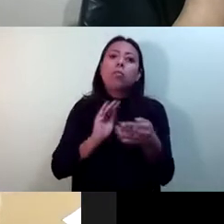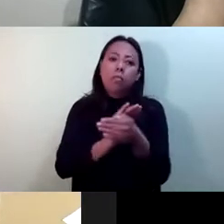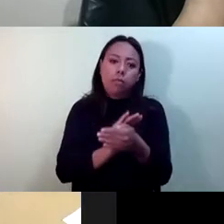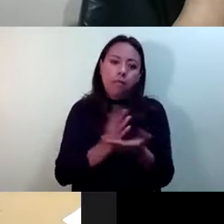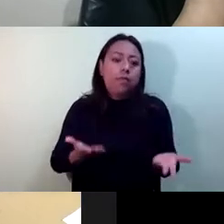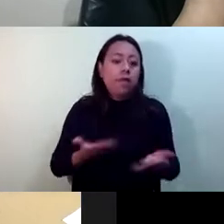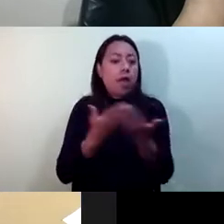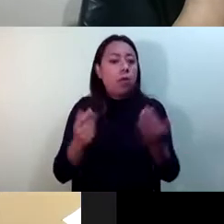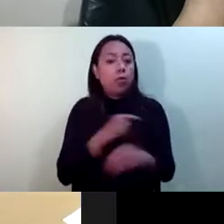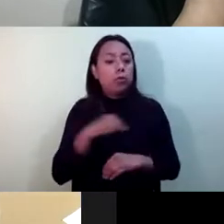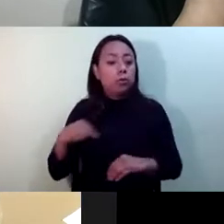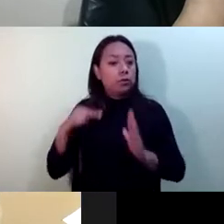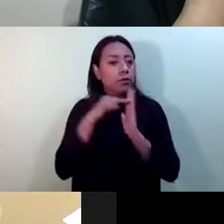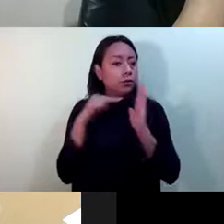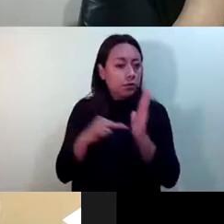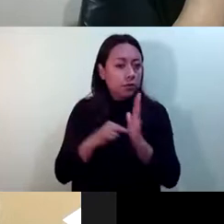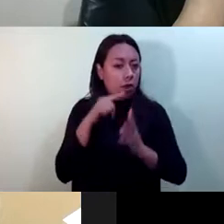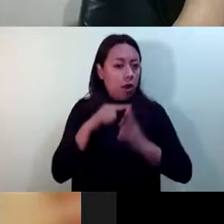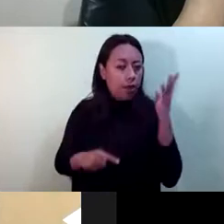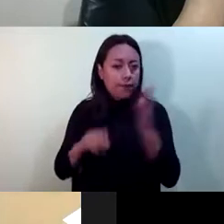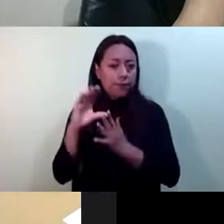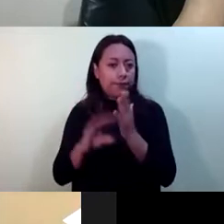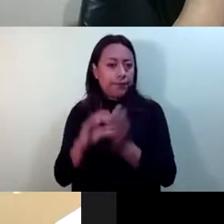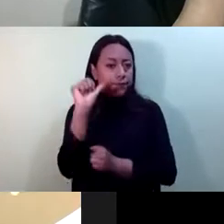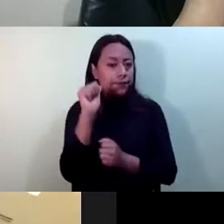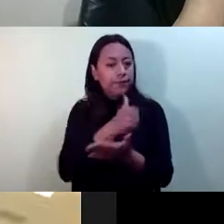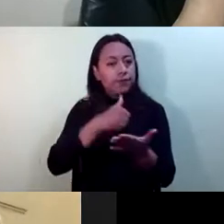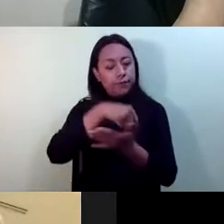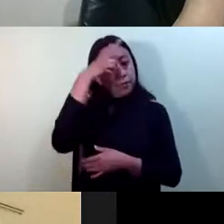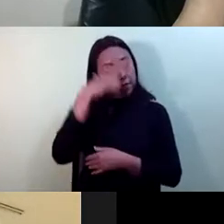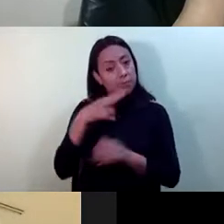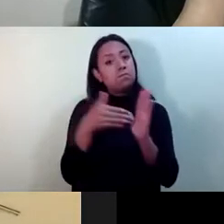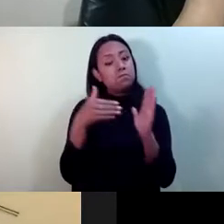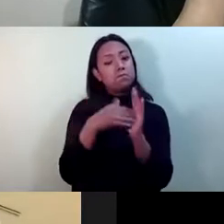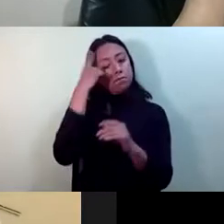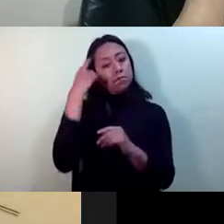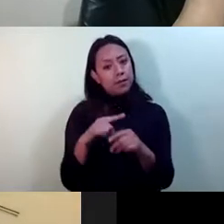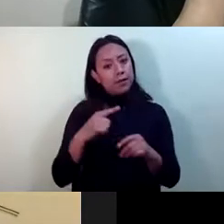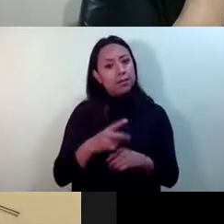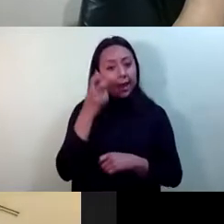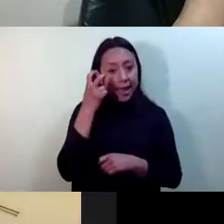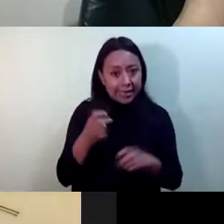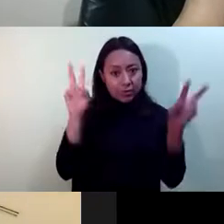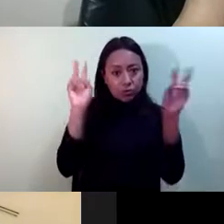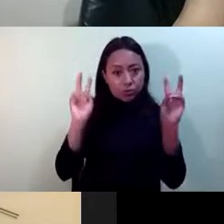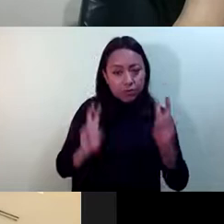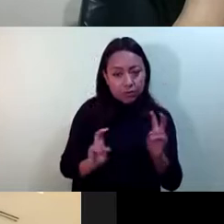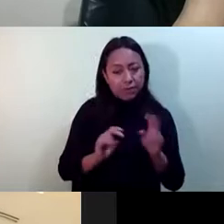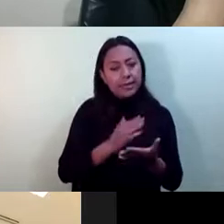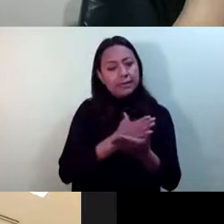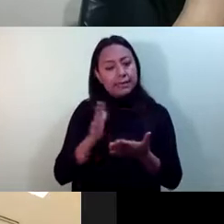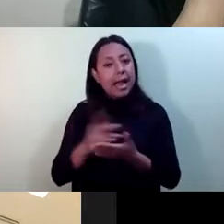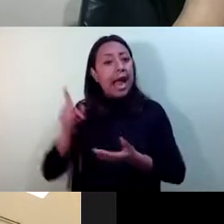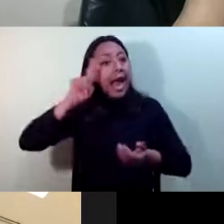una normatividad a través de la Constitución de la Ciudad de México para dirimir este tipo de asuntos dentro de la Ciudad